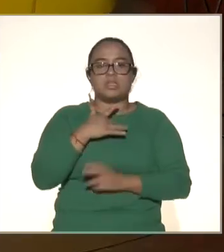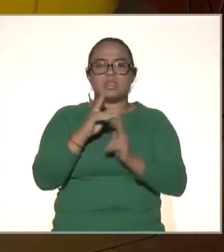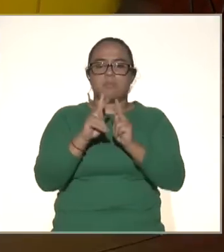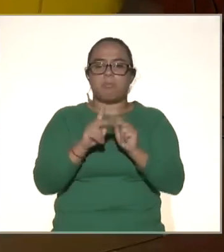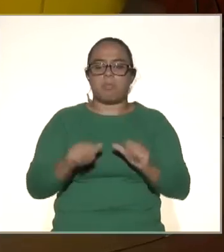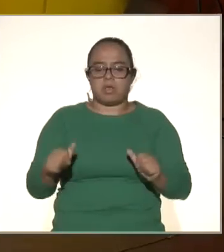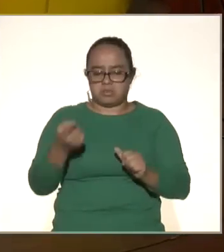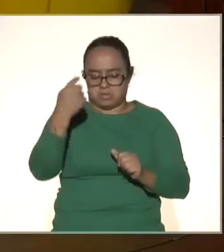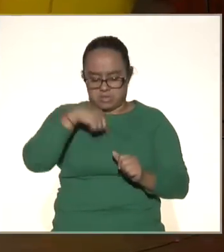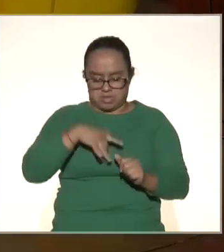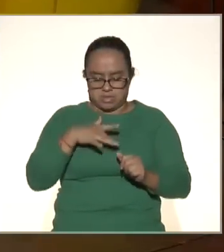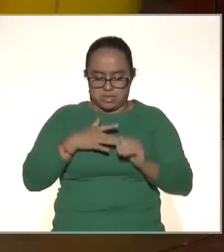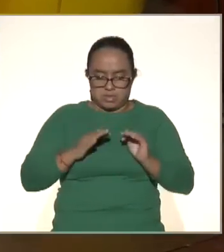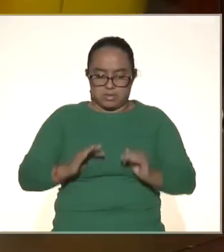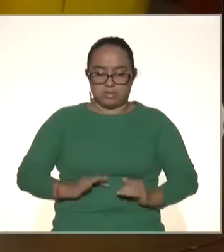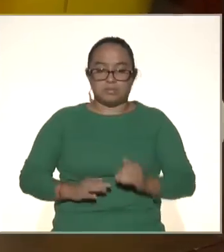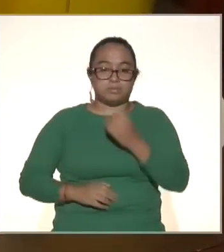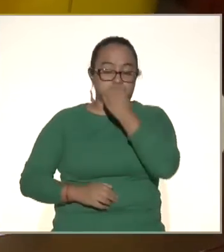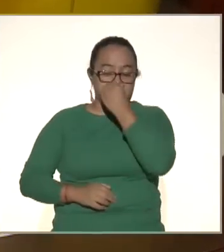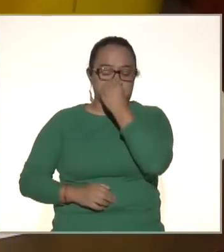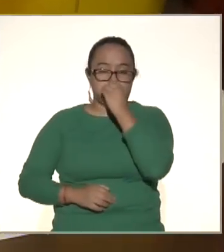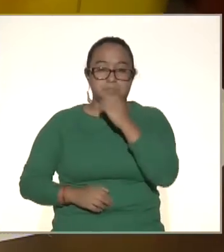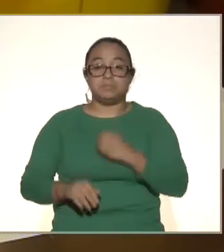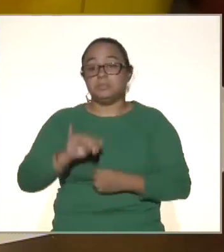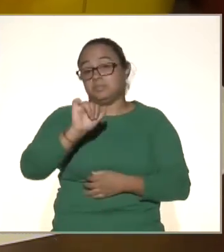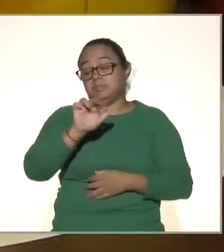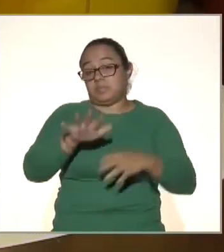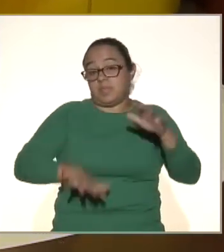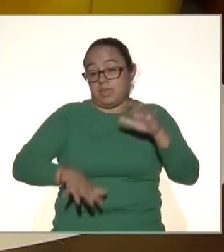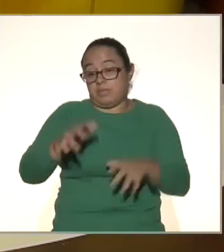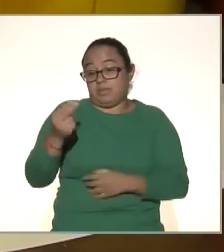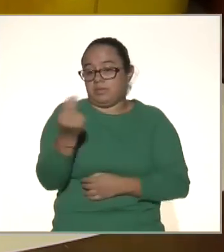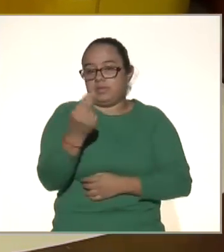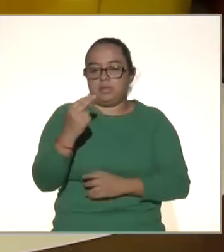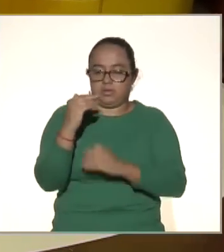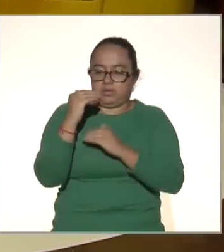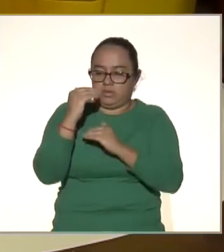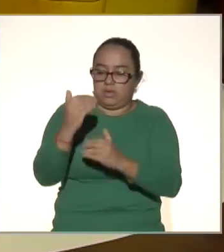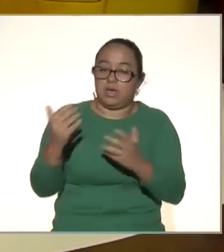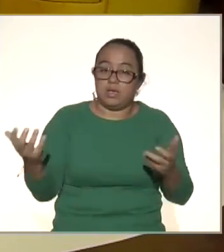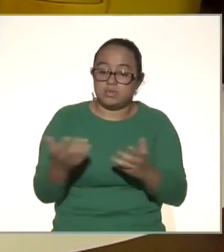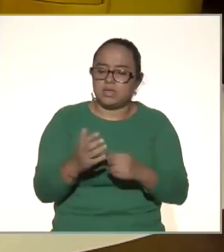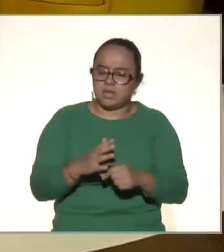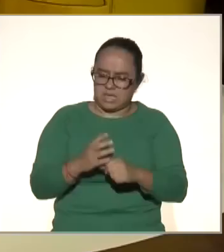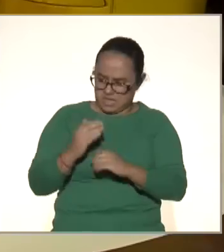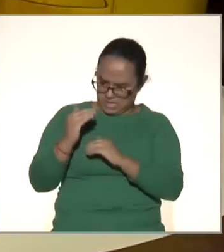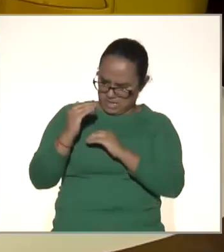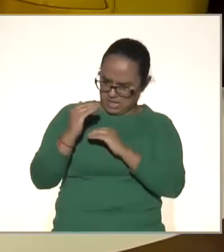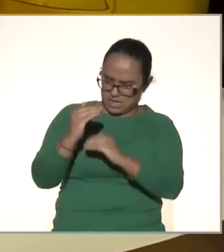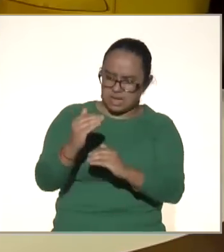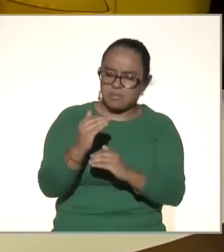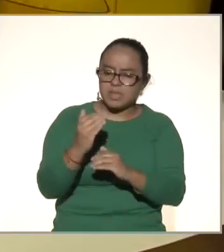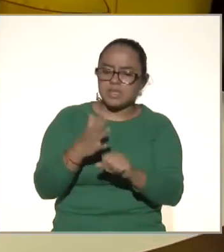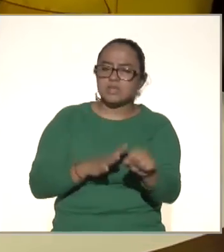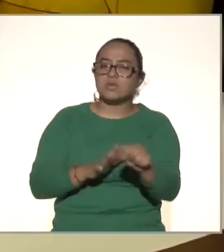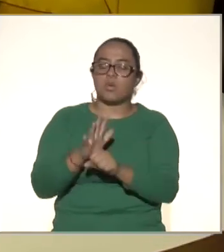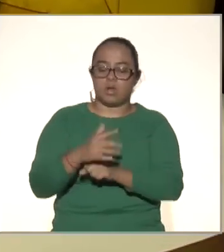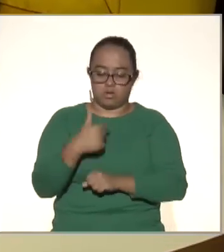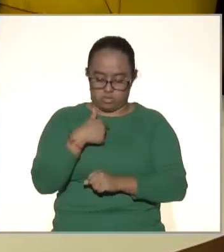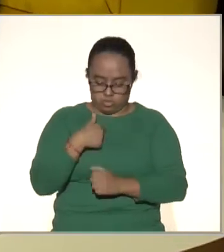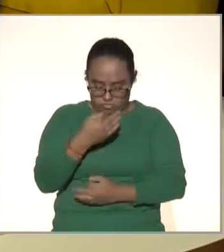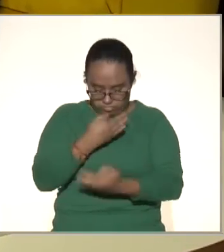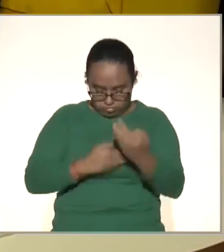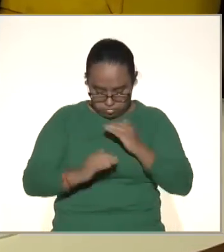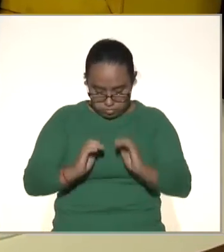estar tranquila. Sí, me parece que a veces es necesario tomar límites y tal vez uno de esos límites que tiene que ver con el autocuidado